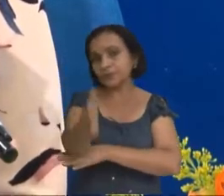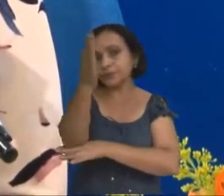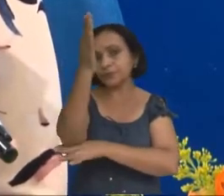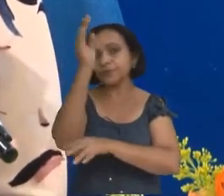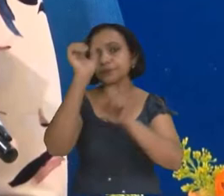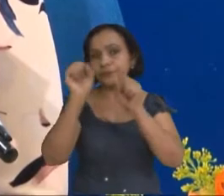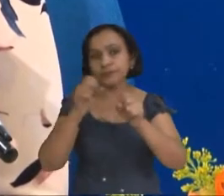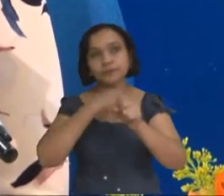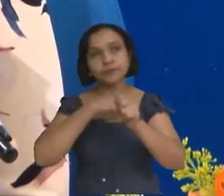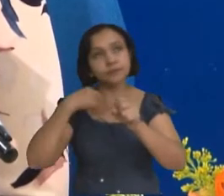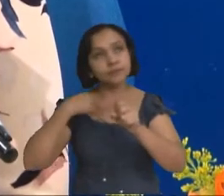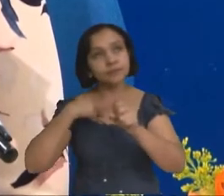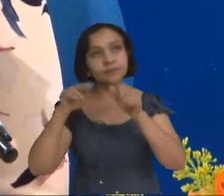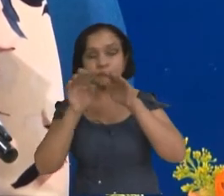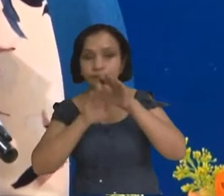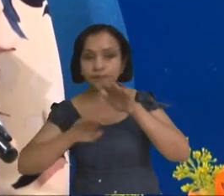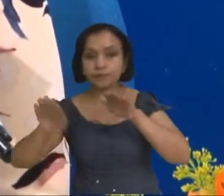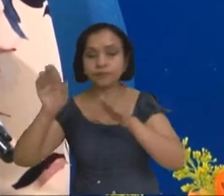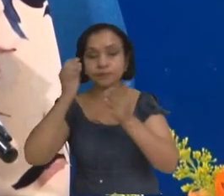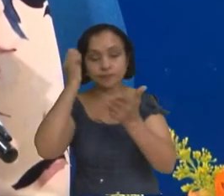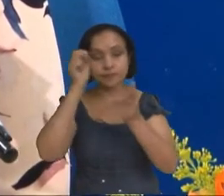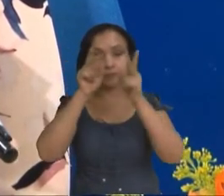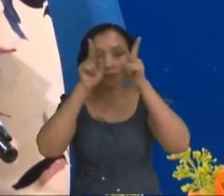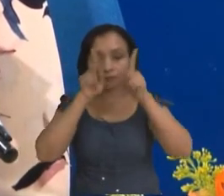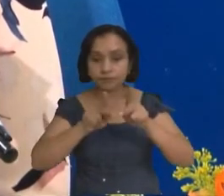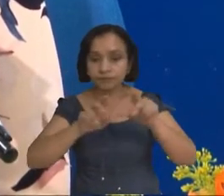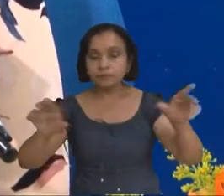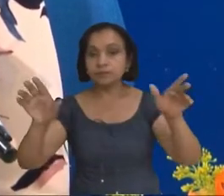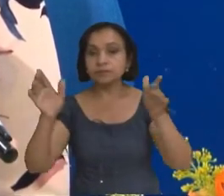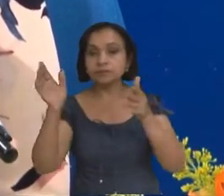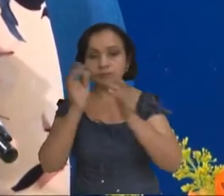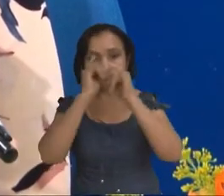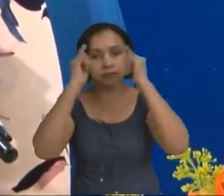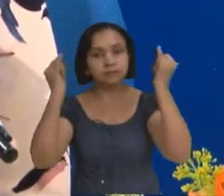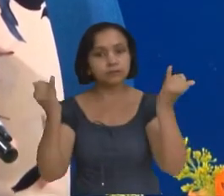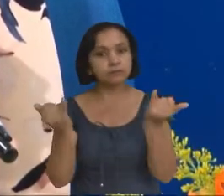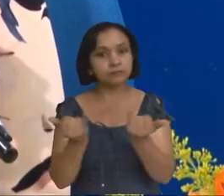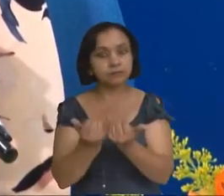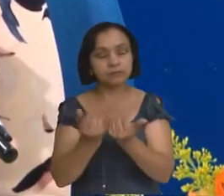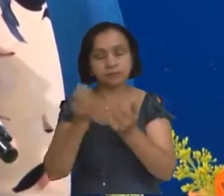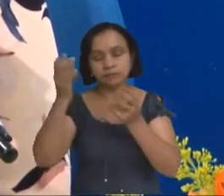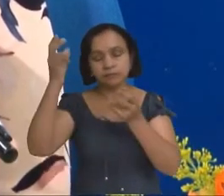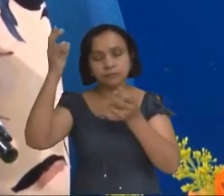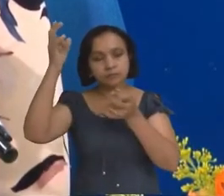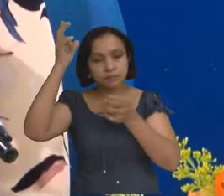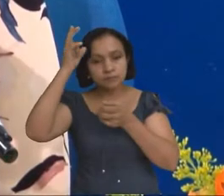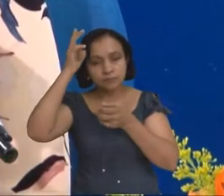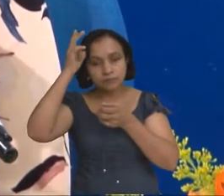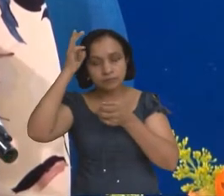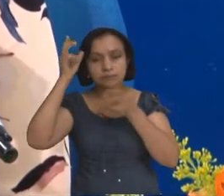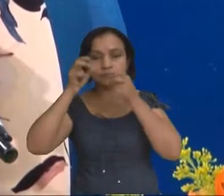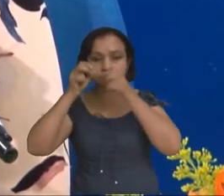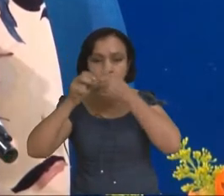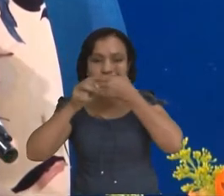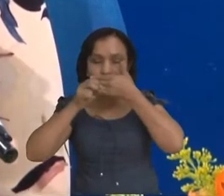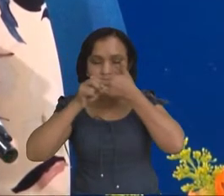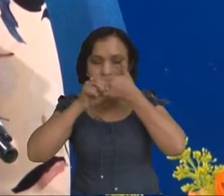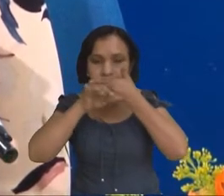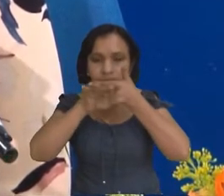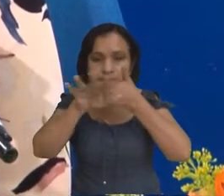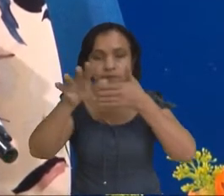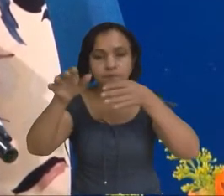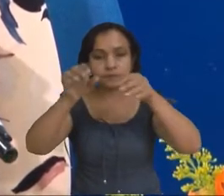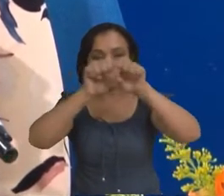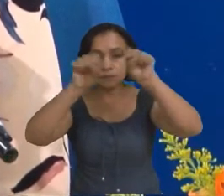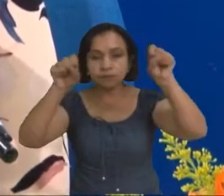Se dará también cumplimiento al plan de medidas ante la emergencia internacional provocada por el coronavirus y estaremos participando en las capacitaciones que estará